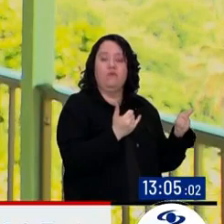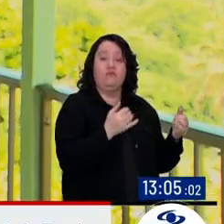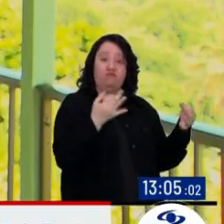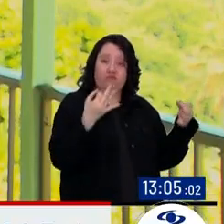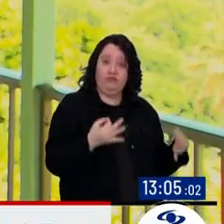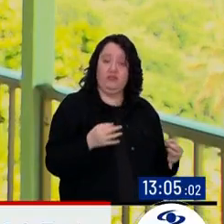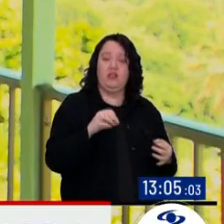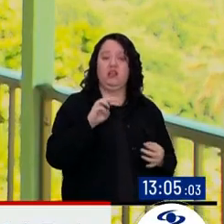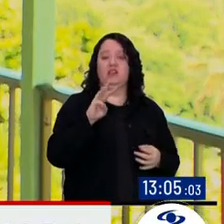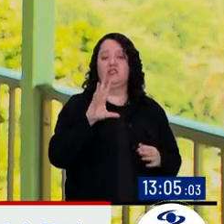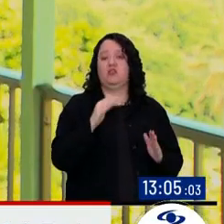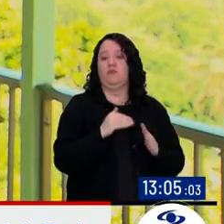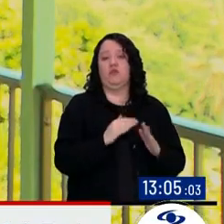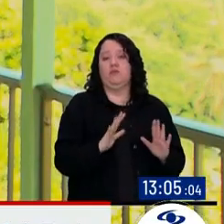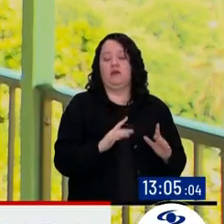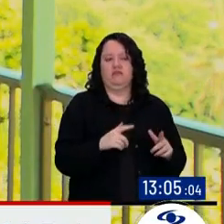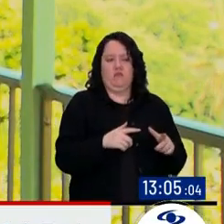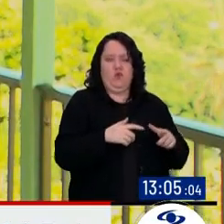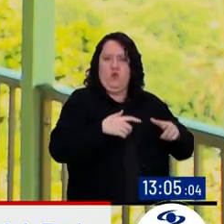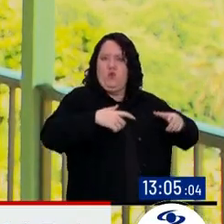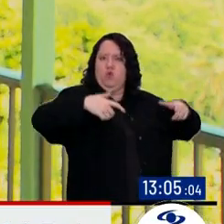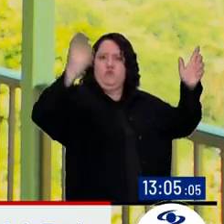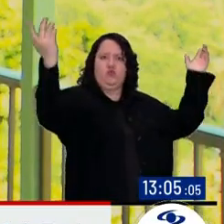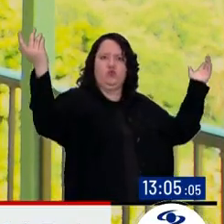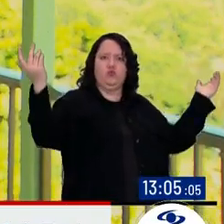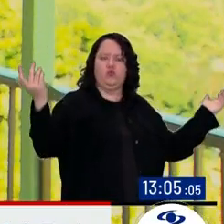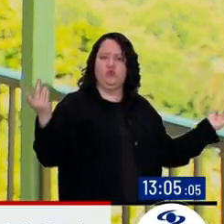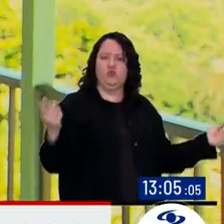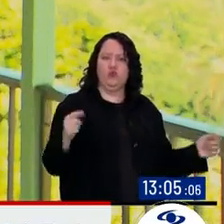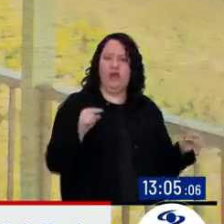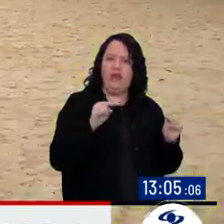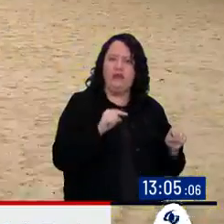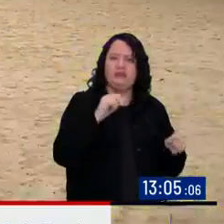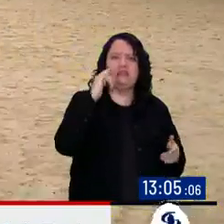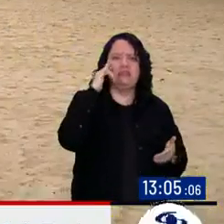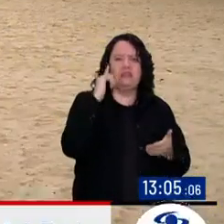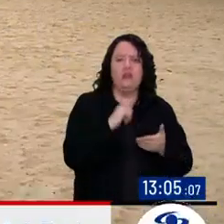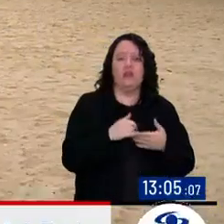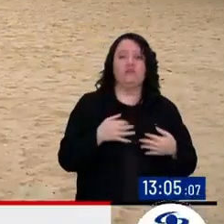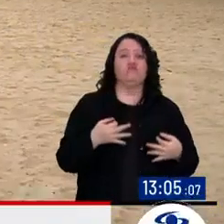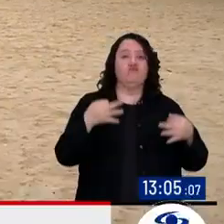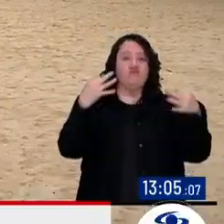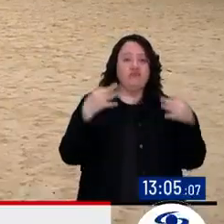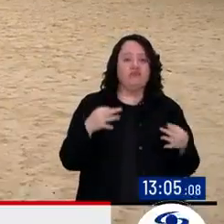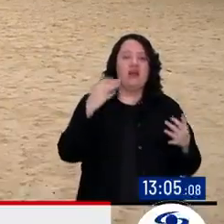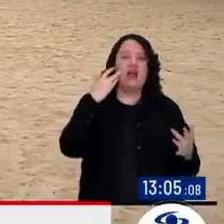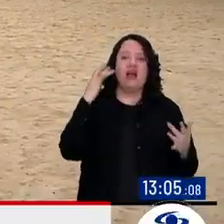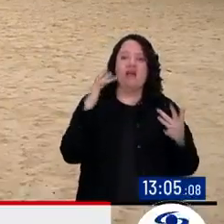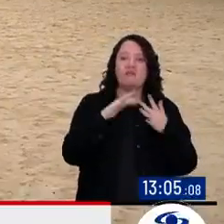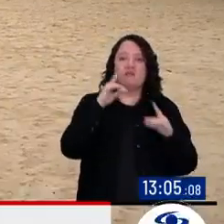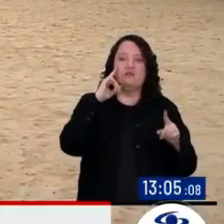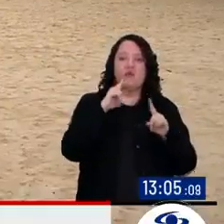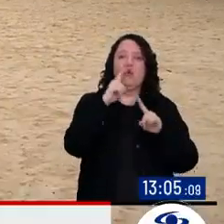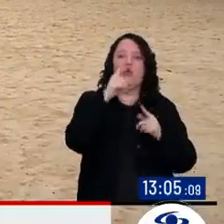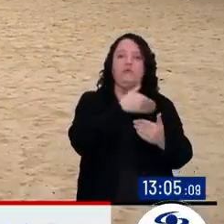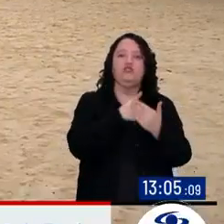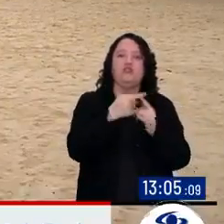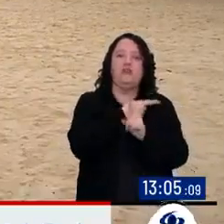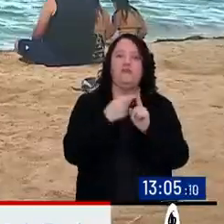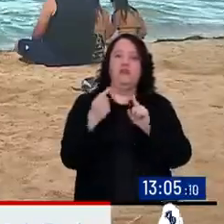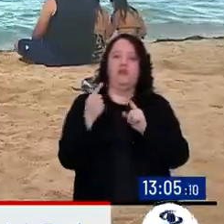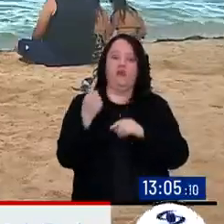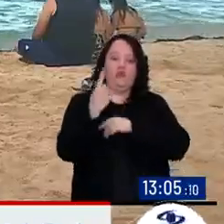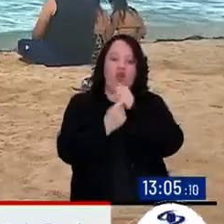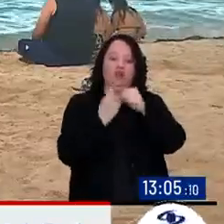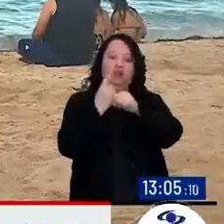sino 35 mil. Creemos que la meta que están buscando de tener 1,5 millones de visitantes al